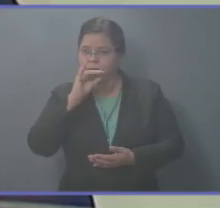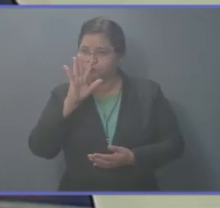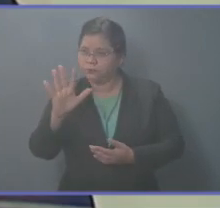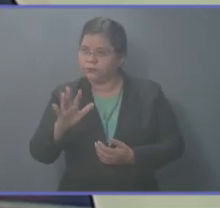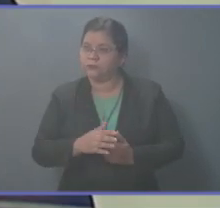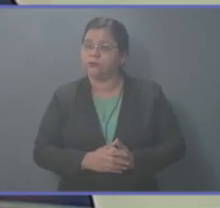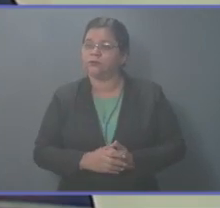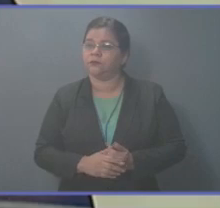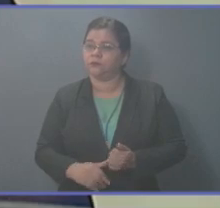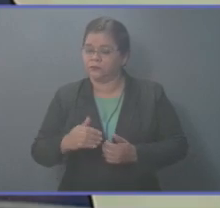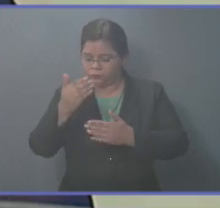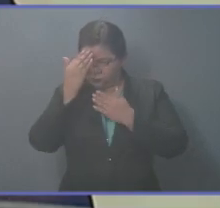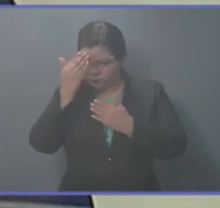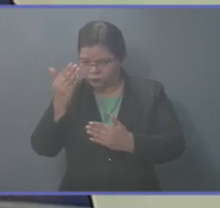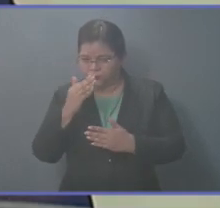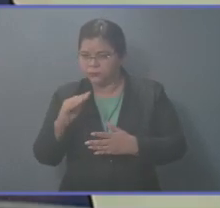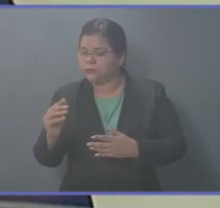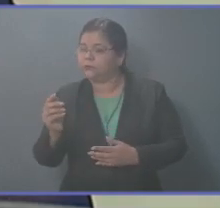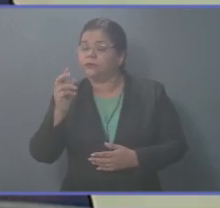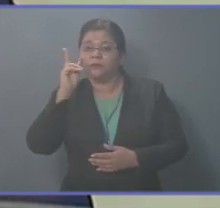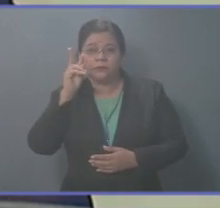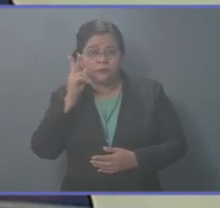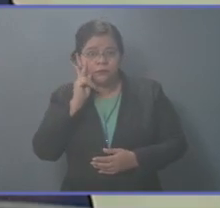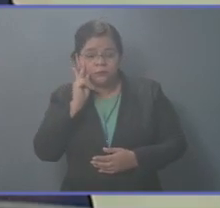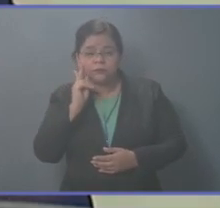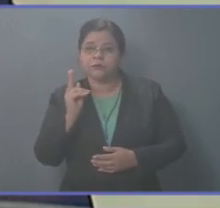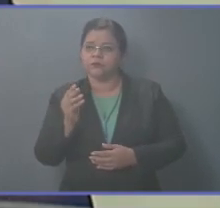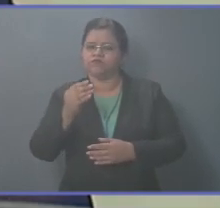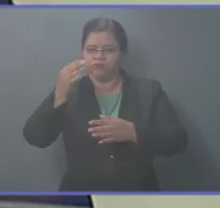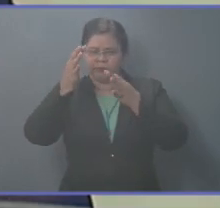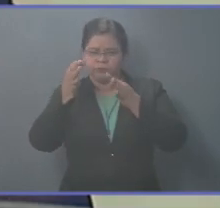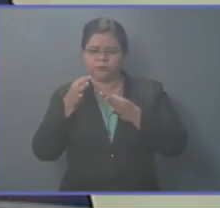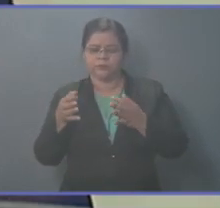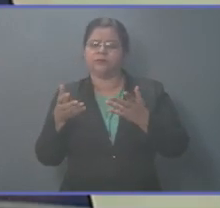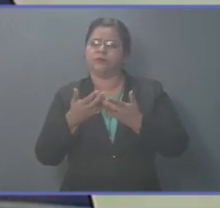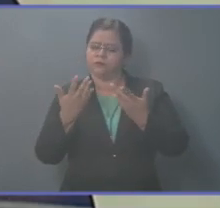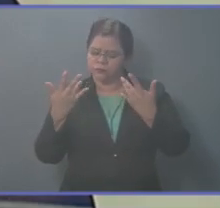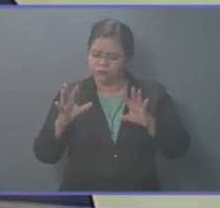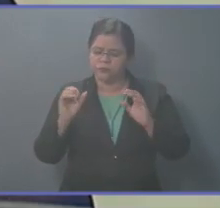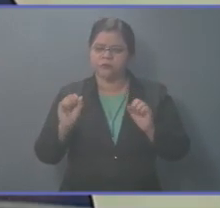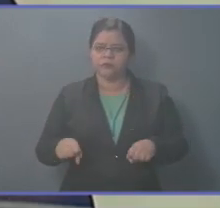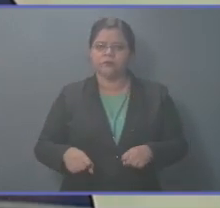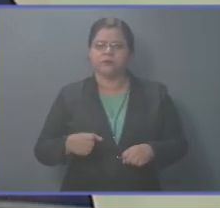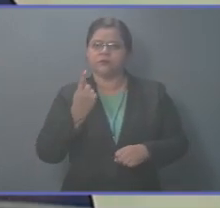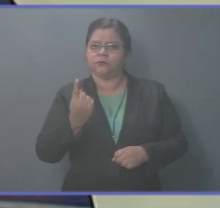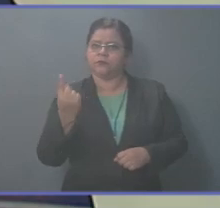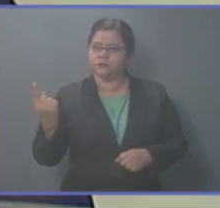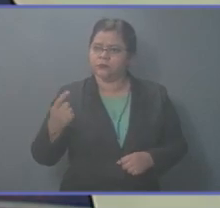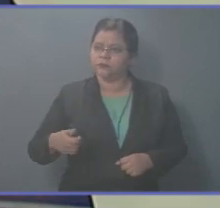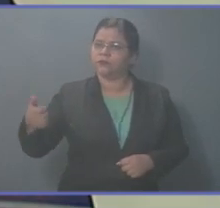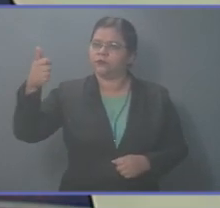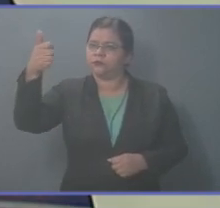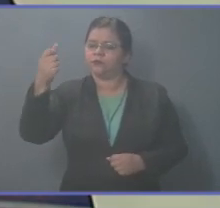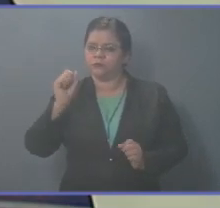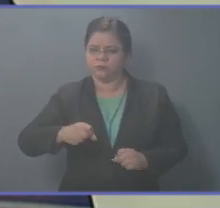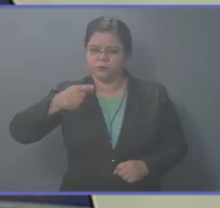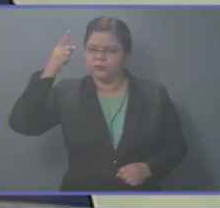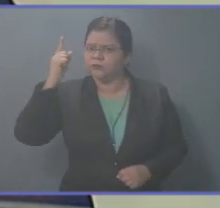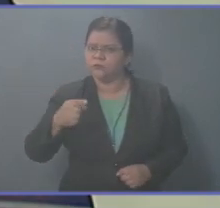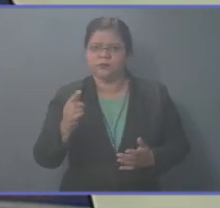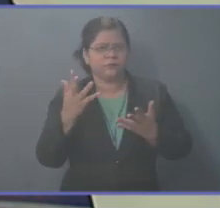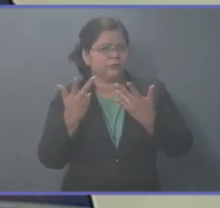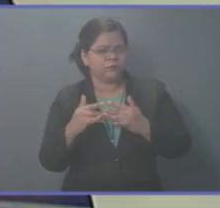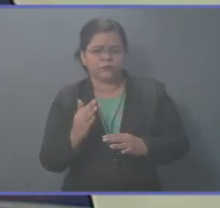que esta noción de obediencia no supone una cláusula de discrecionalidad que permita al superior jerárquico ordenar cualquier tipo